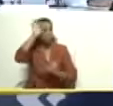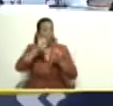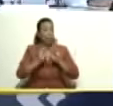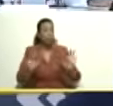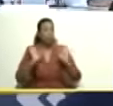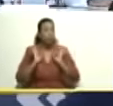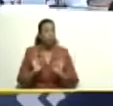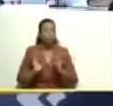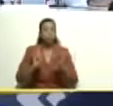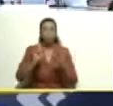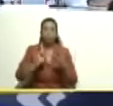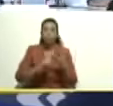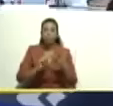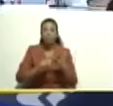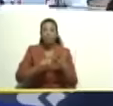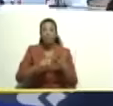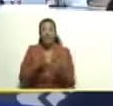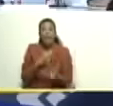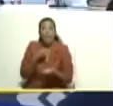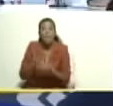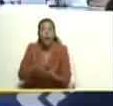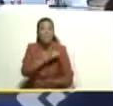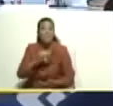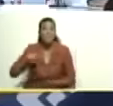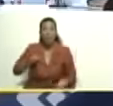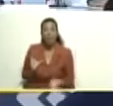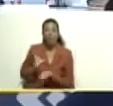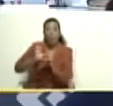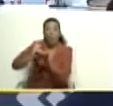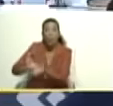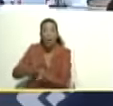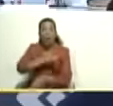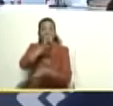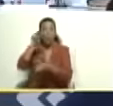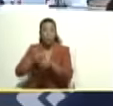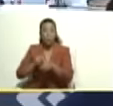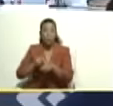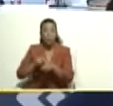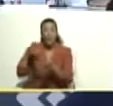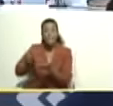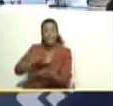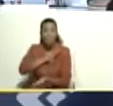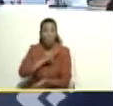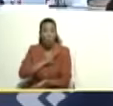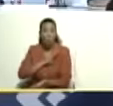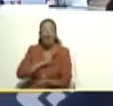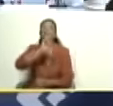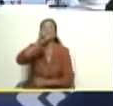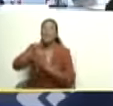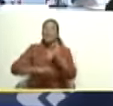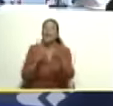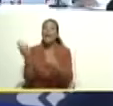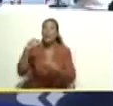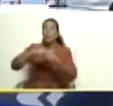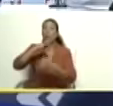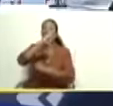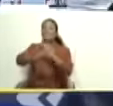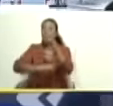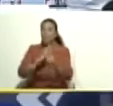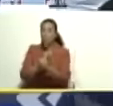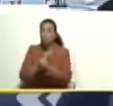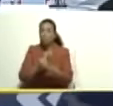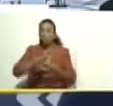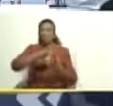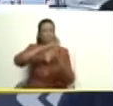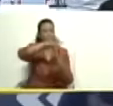y empoderada, y la inversión privada nacional, regional e internacional.